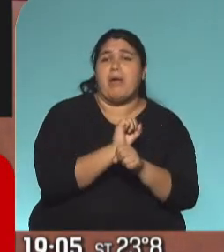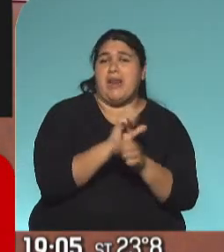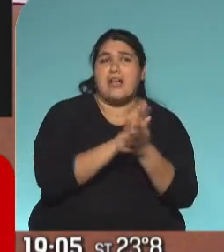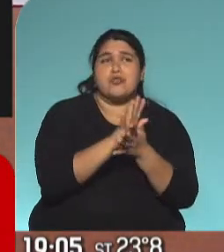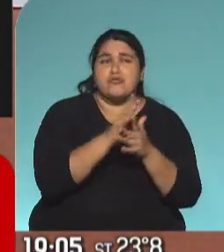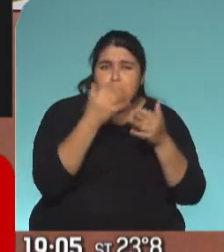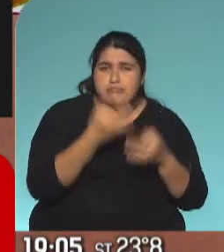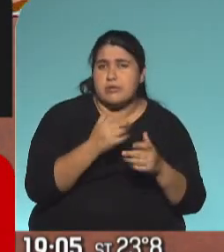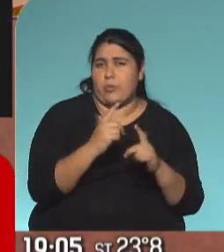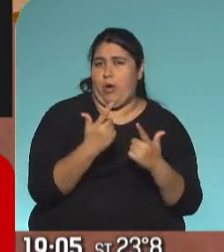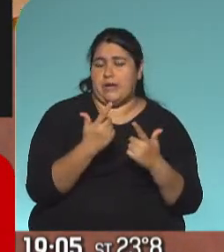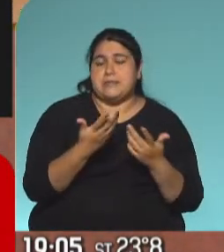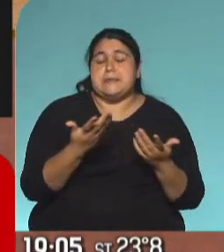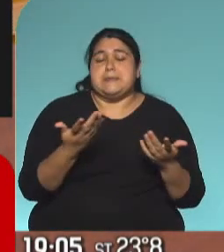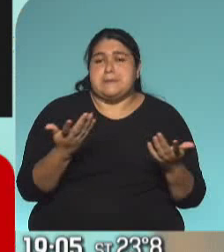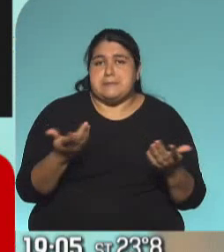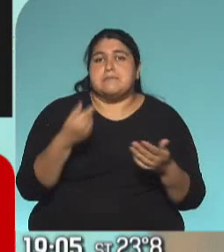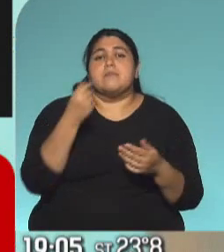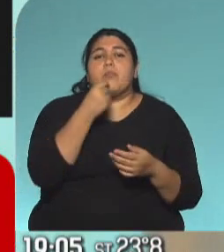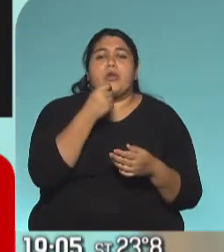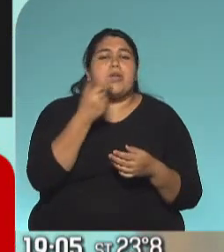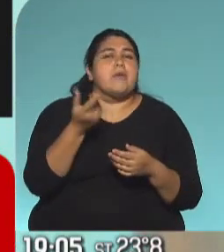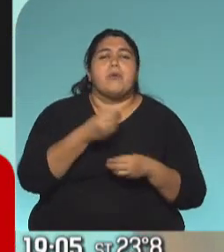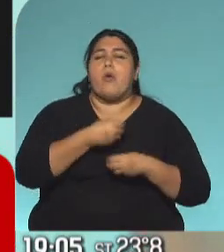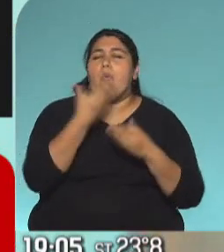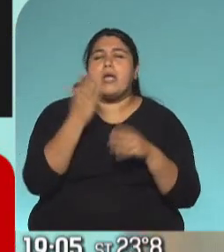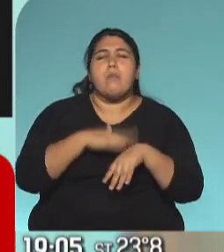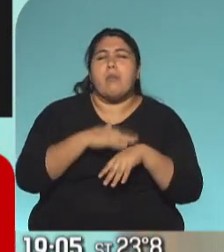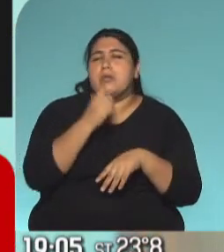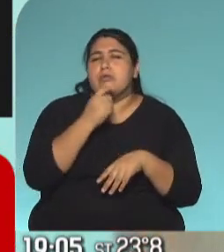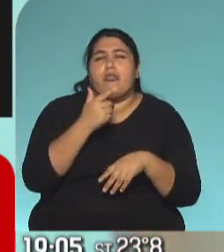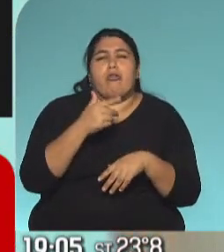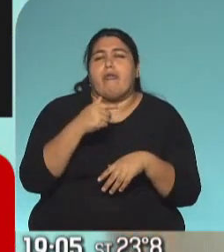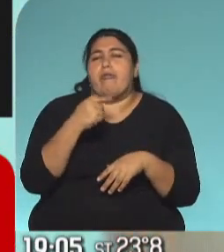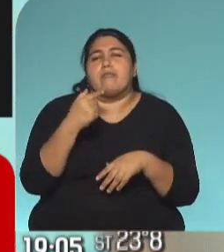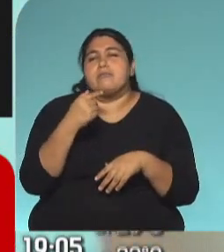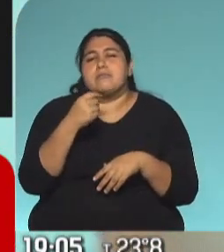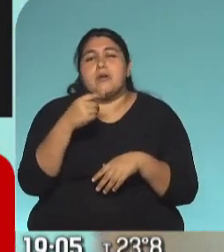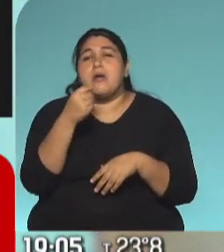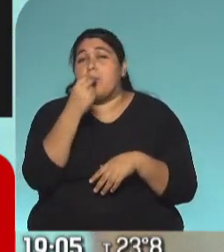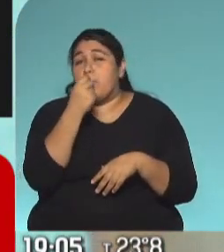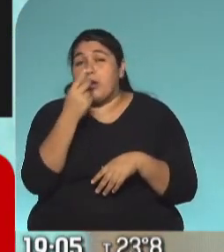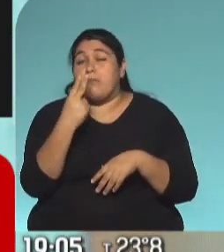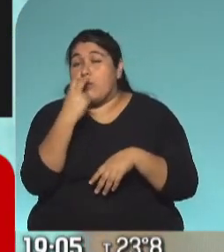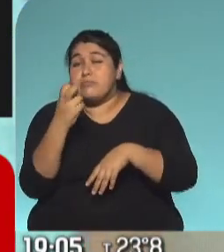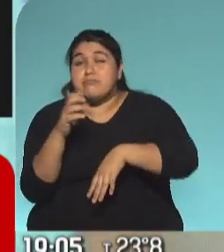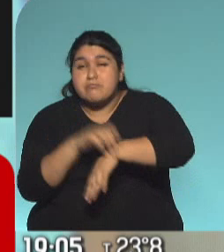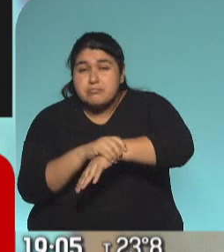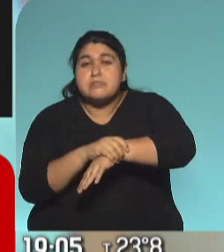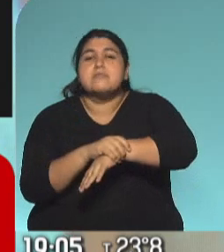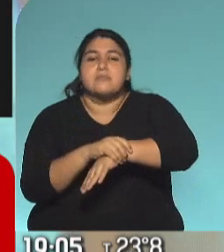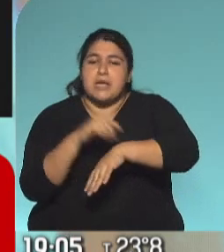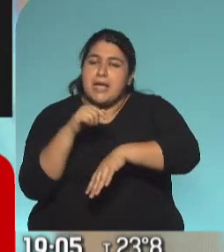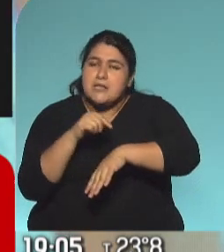situaciones de esta naturaleza. Vamos a suponer que hubieran adoptado cualquiera de las otras posibilidades. Ponerle una tobillera electrónica hubiera